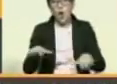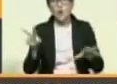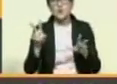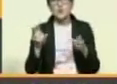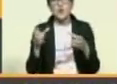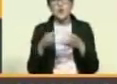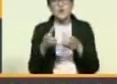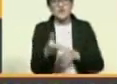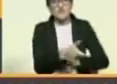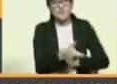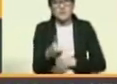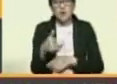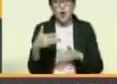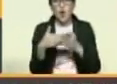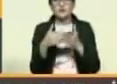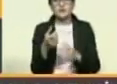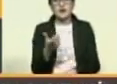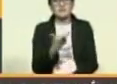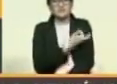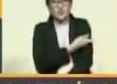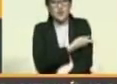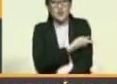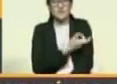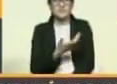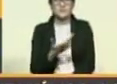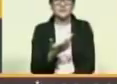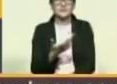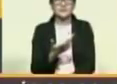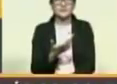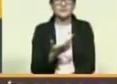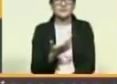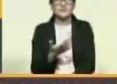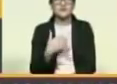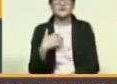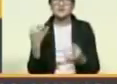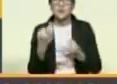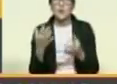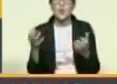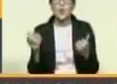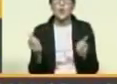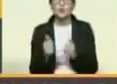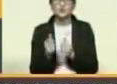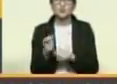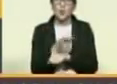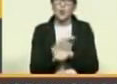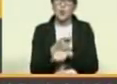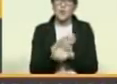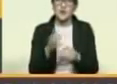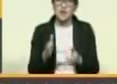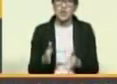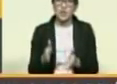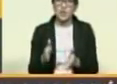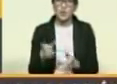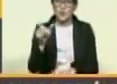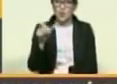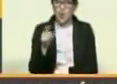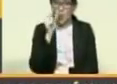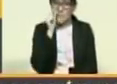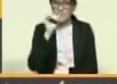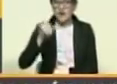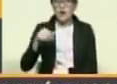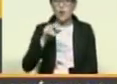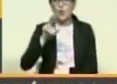de fumigación, y así vamos. Ten la seguridad, junto al gobernador, compañero Justo Noguera Pietri,